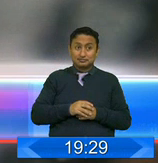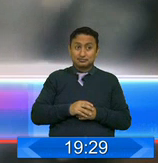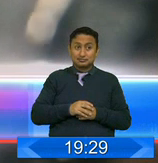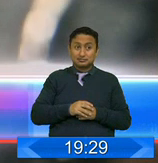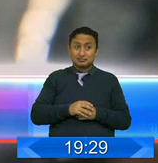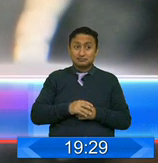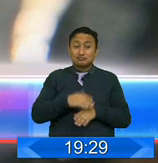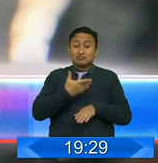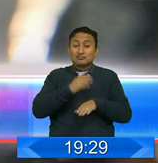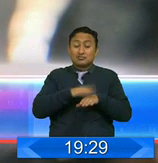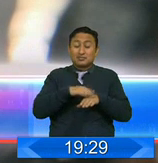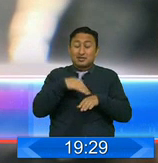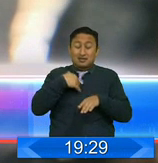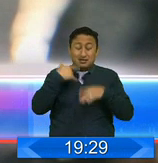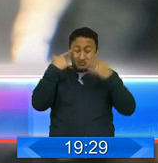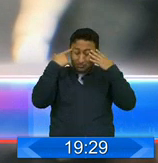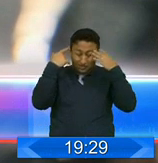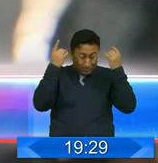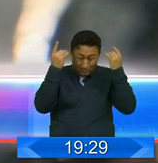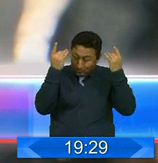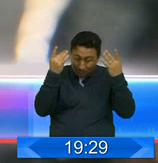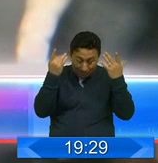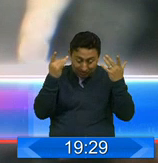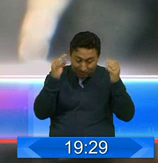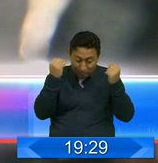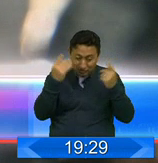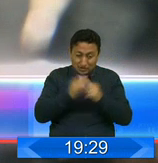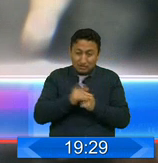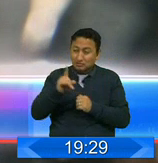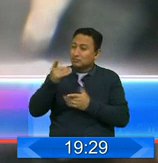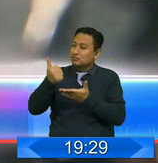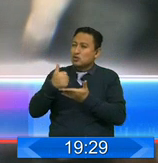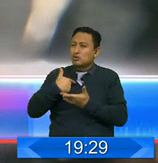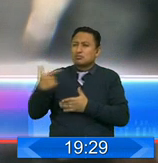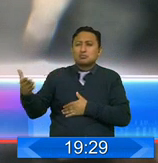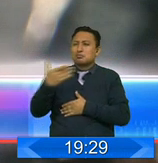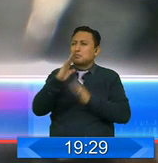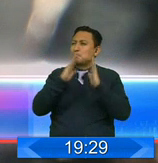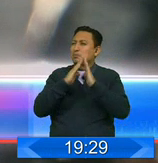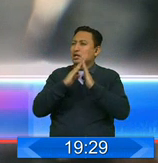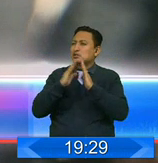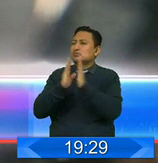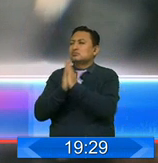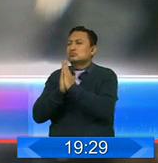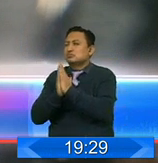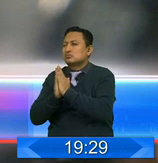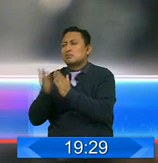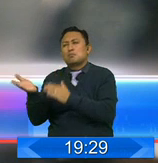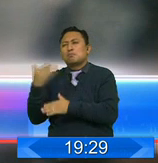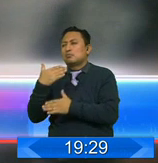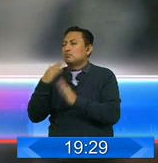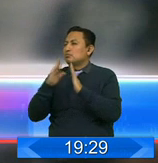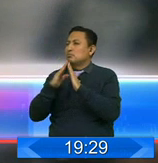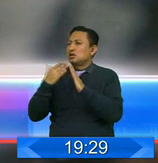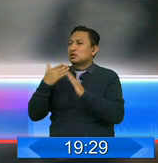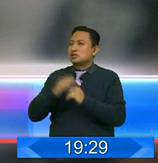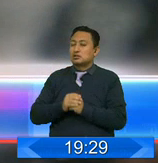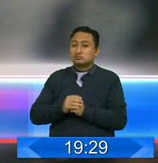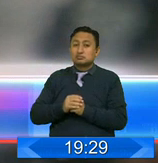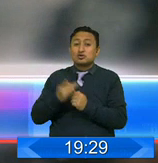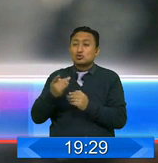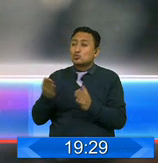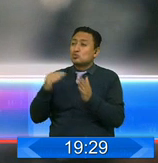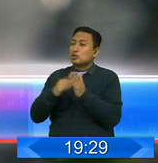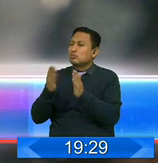me sentía aturdida y todo. Lo único que le pedí a él es que me lleve a mi casa. Se lo repetí un montón de